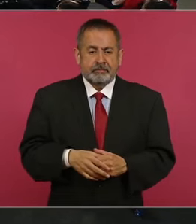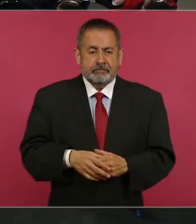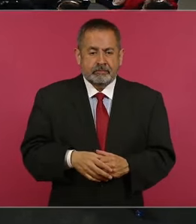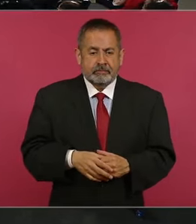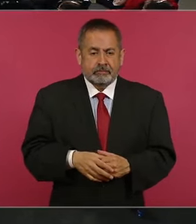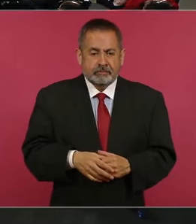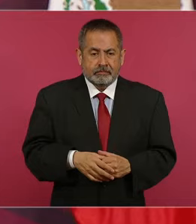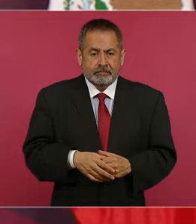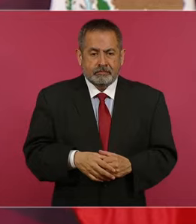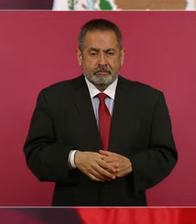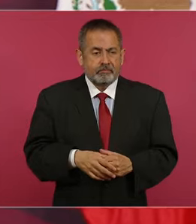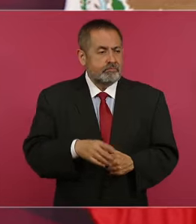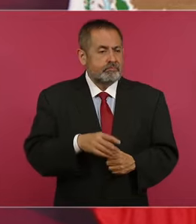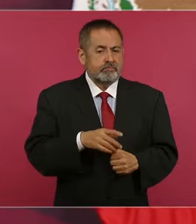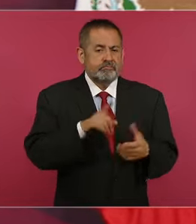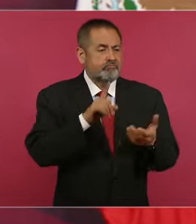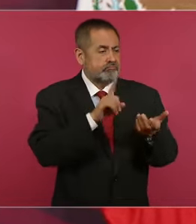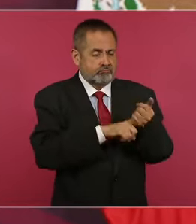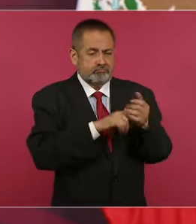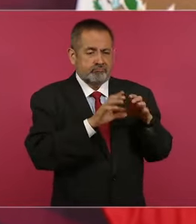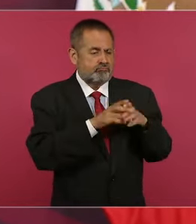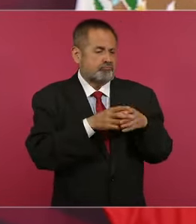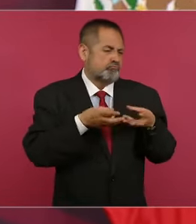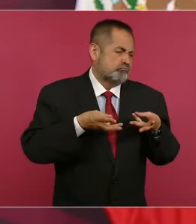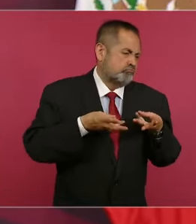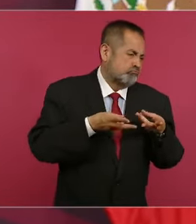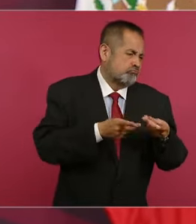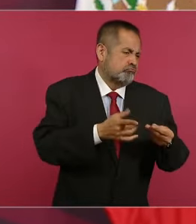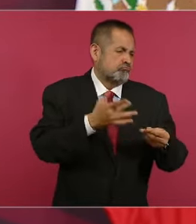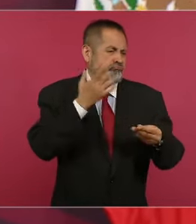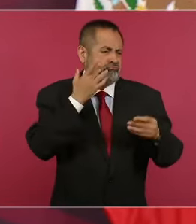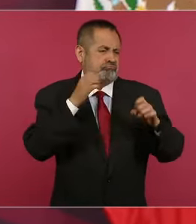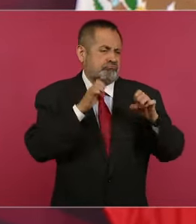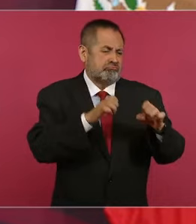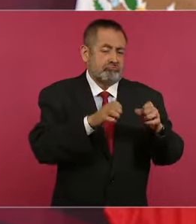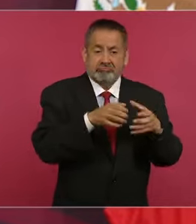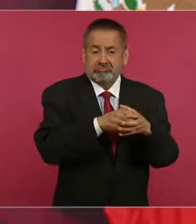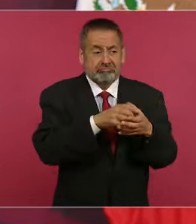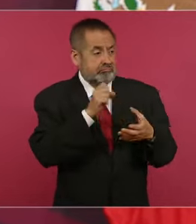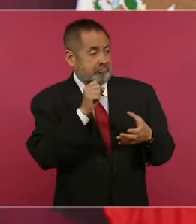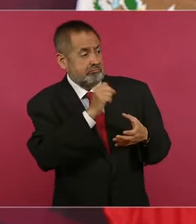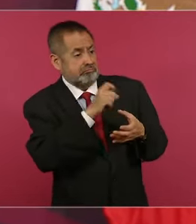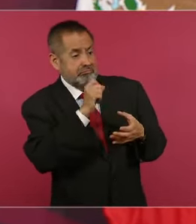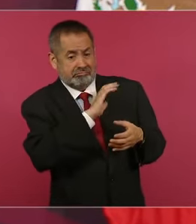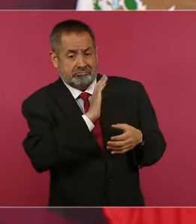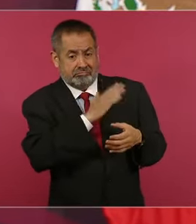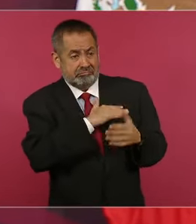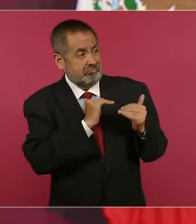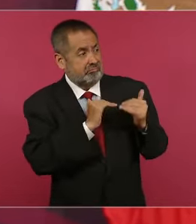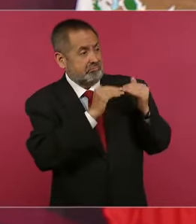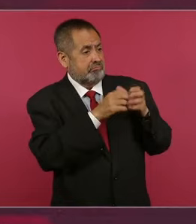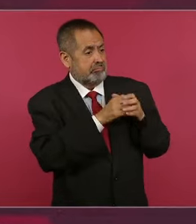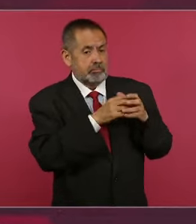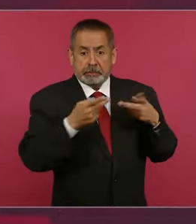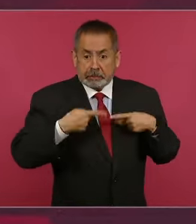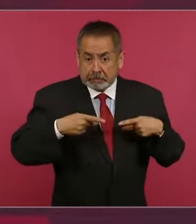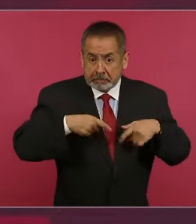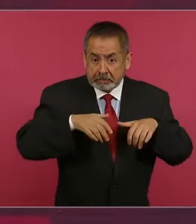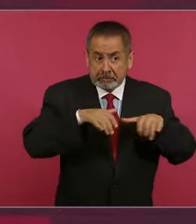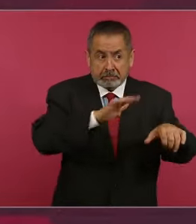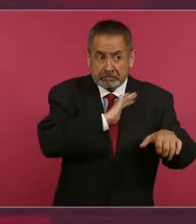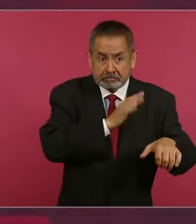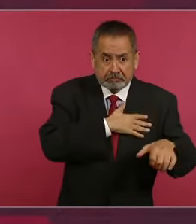de derroche, de opulencia, arriba, no el pueblo, no el